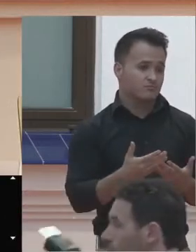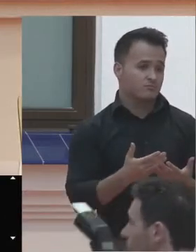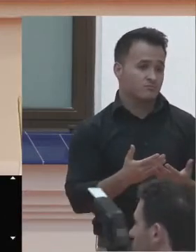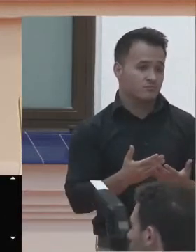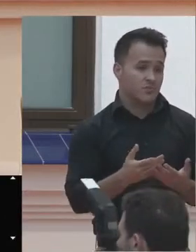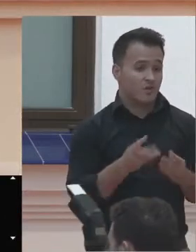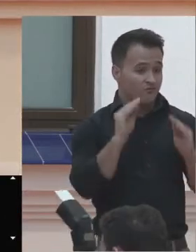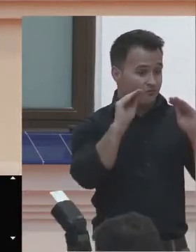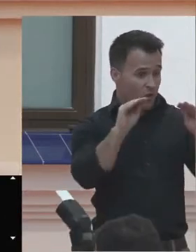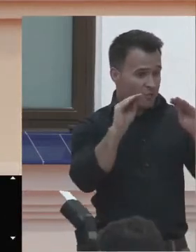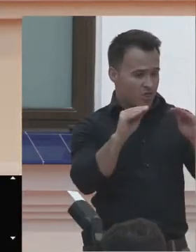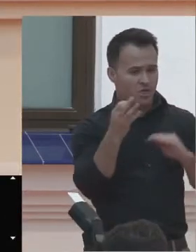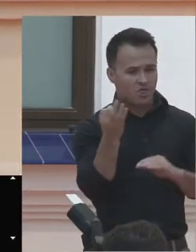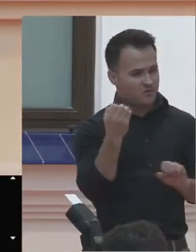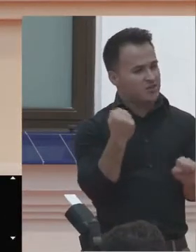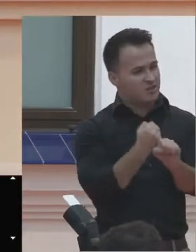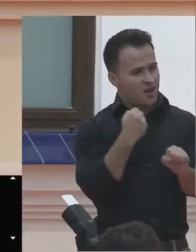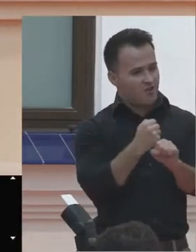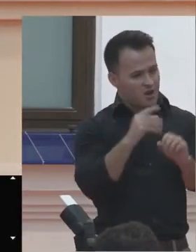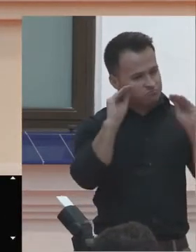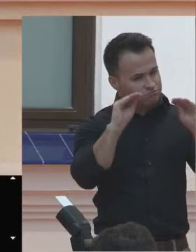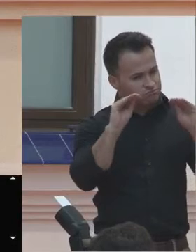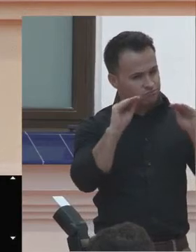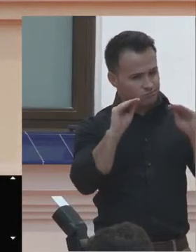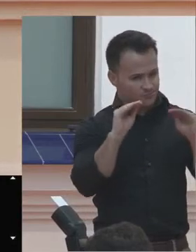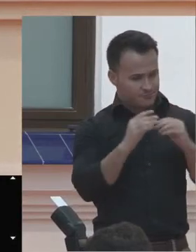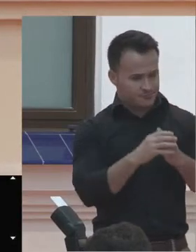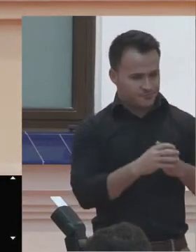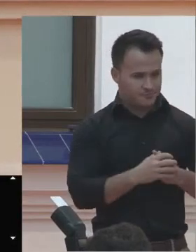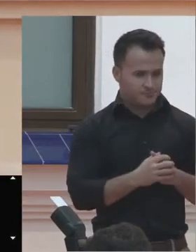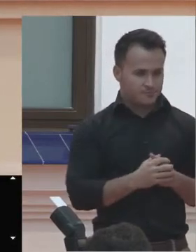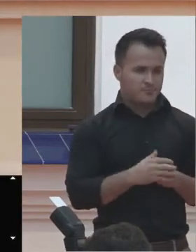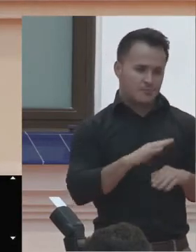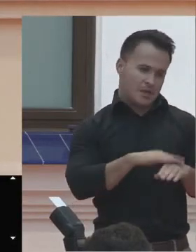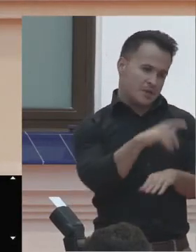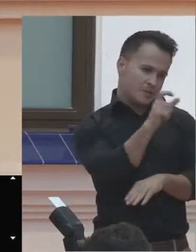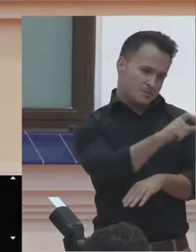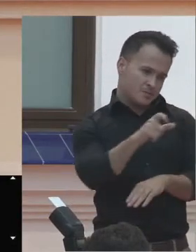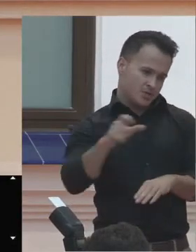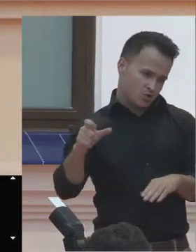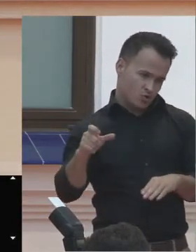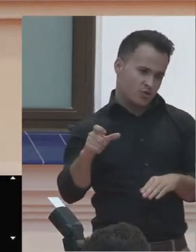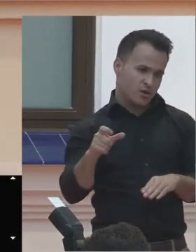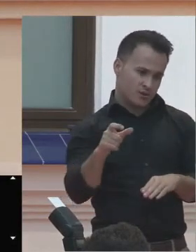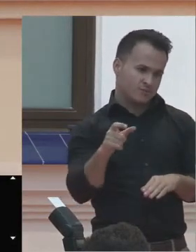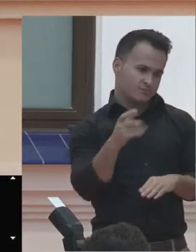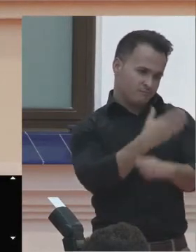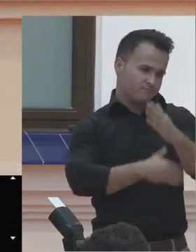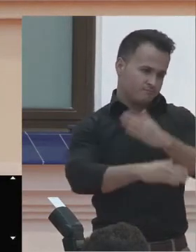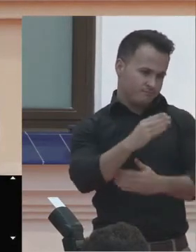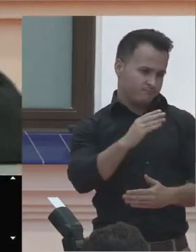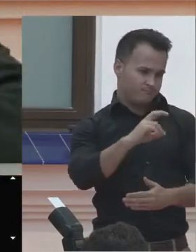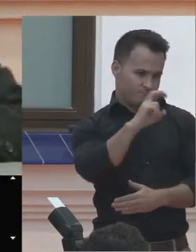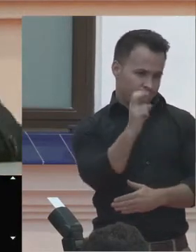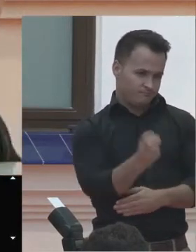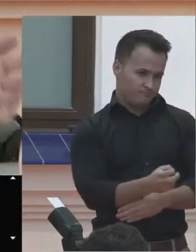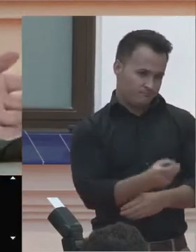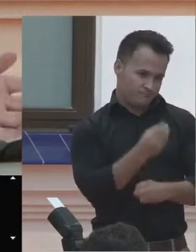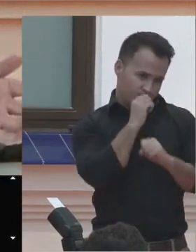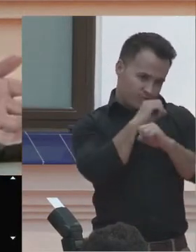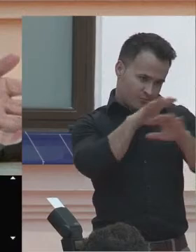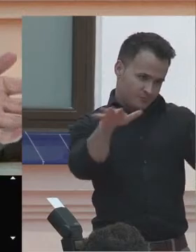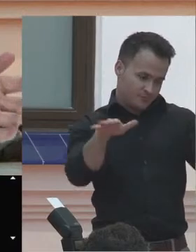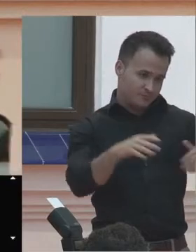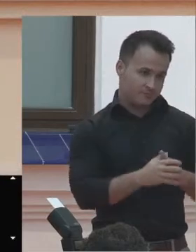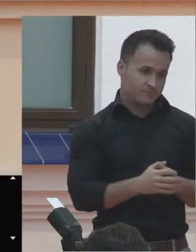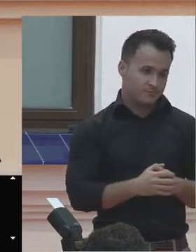esa información habría que trabajarla para distribuirla a todas las personas que tienen esa necesidad. Es decir,